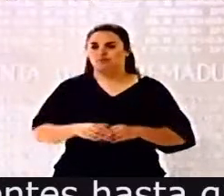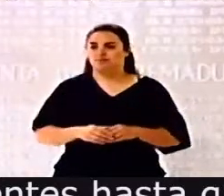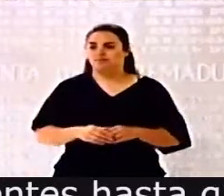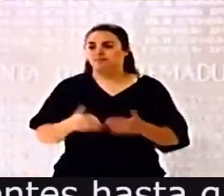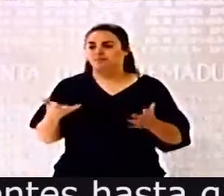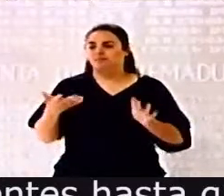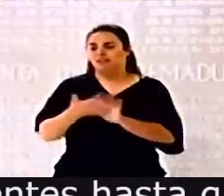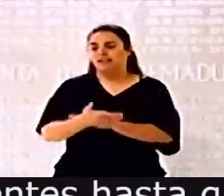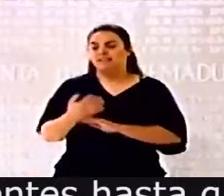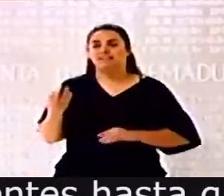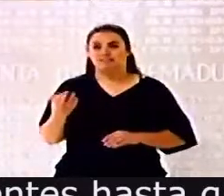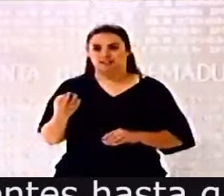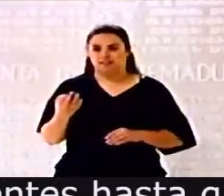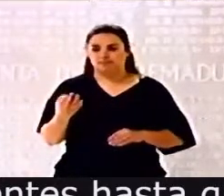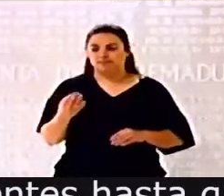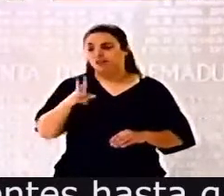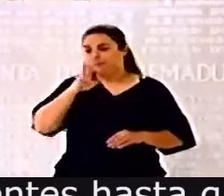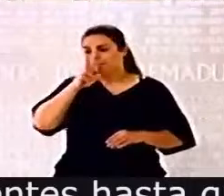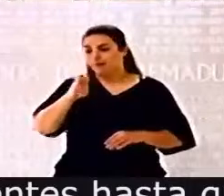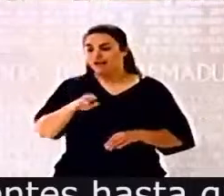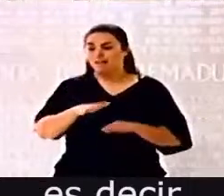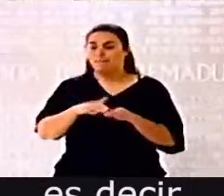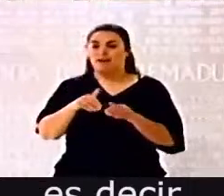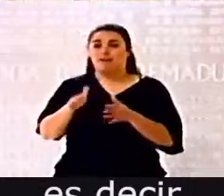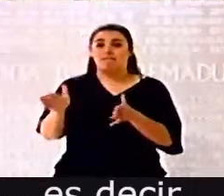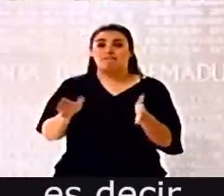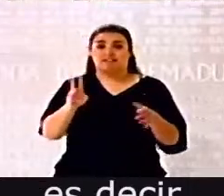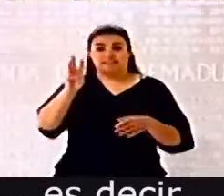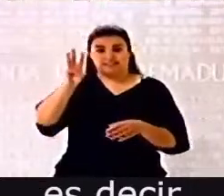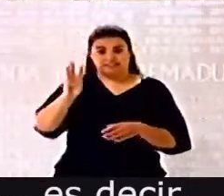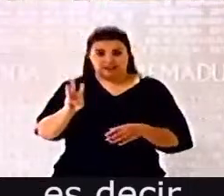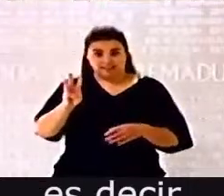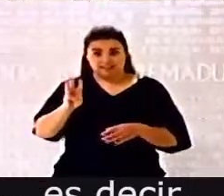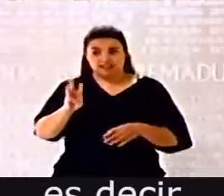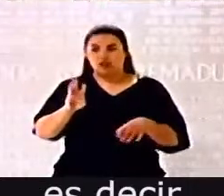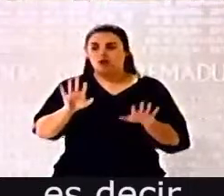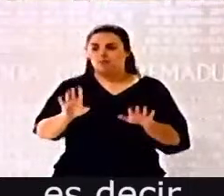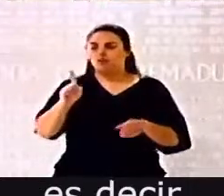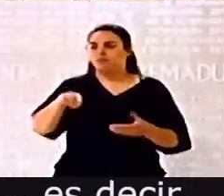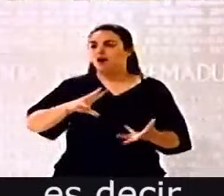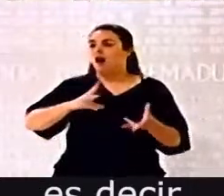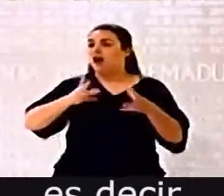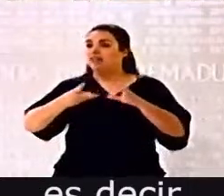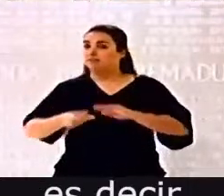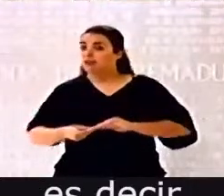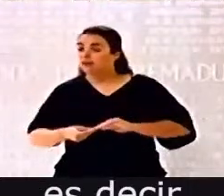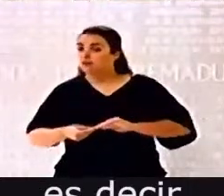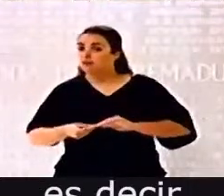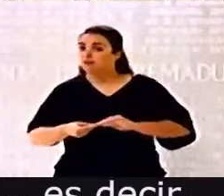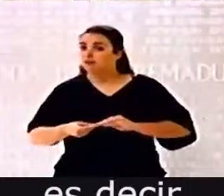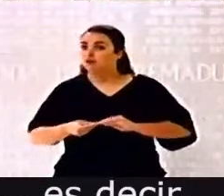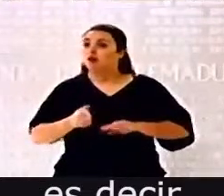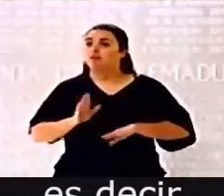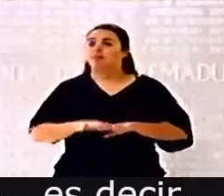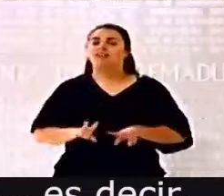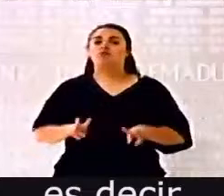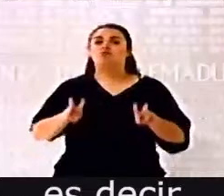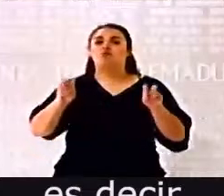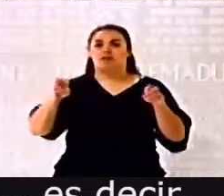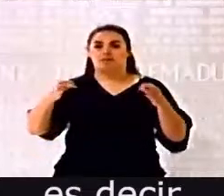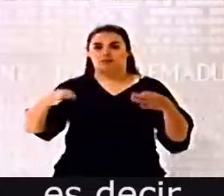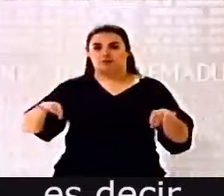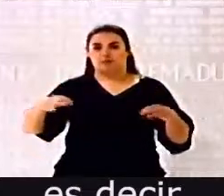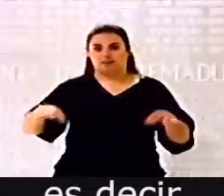decir, sirven para lo que nos queda de fase 3, pero están adaptadas también para la nueva normalidad.